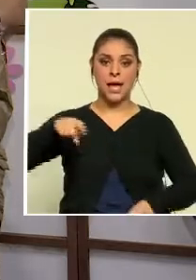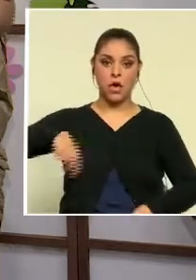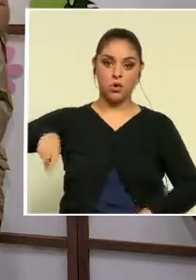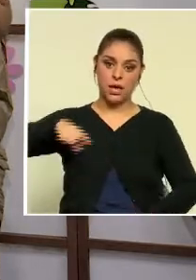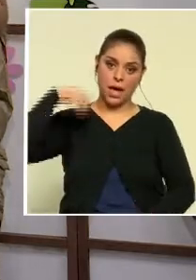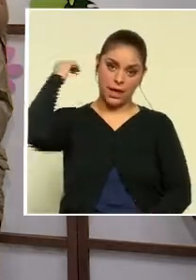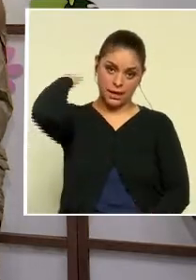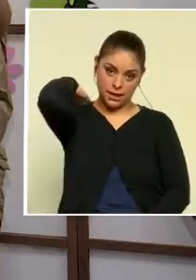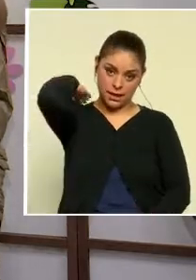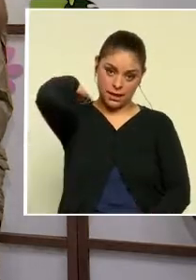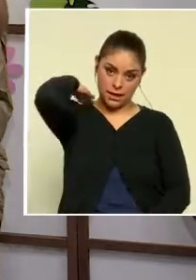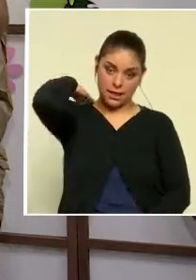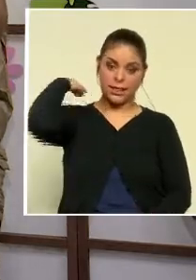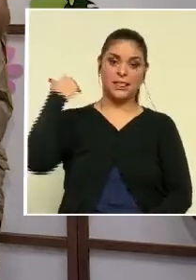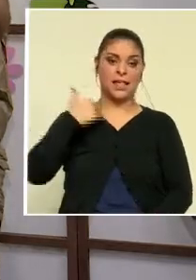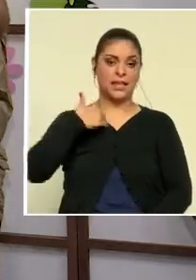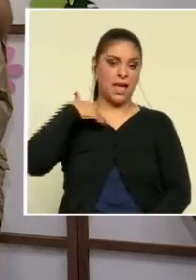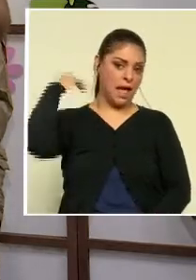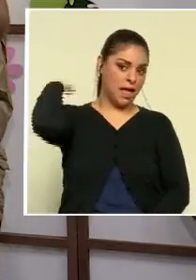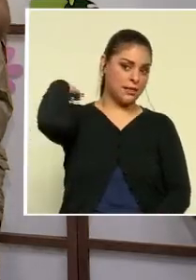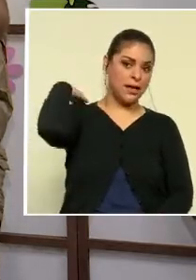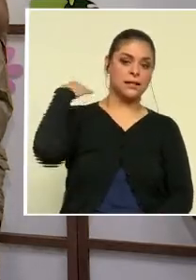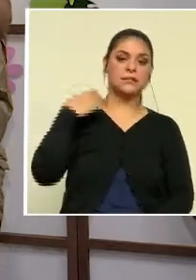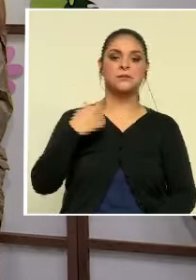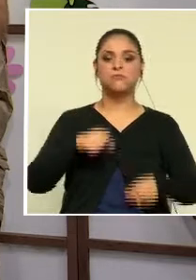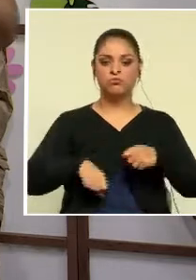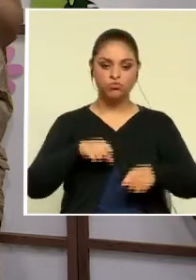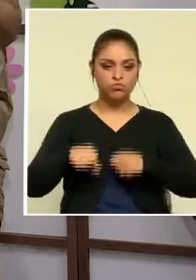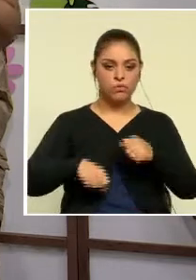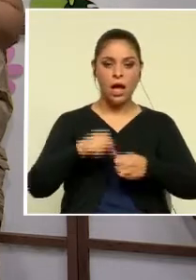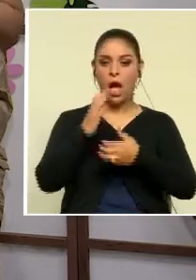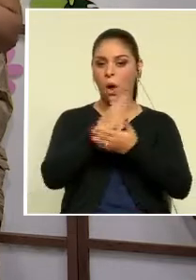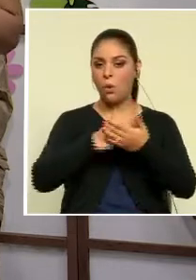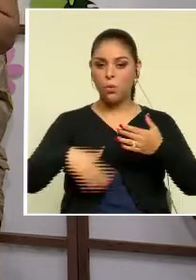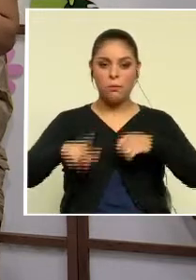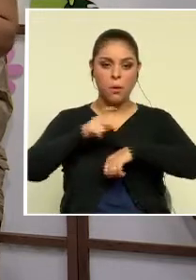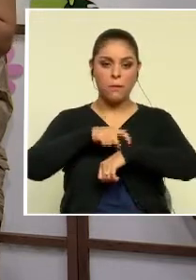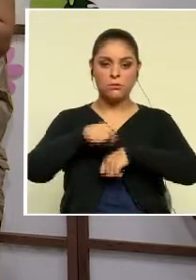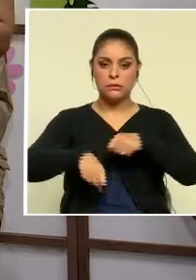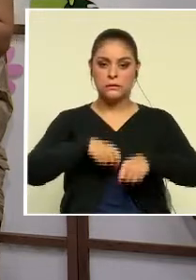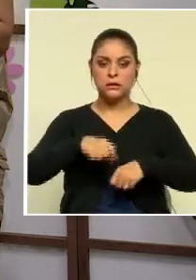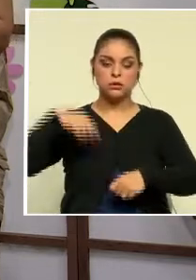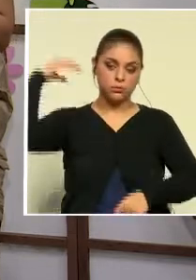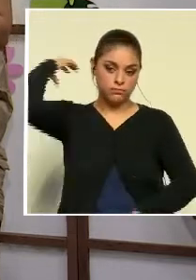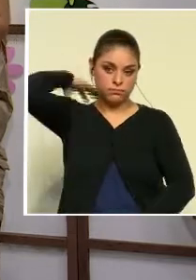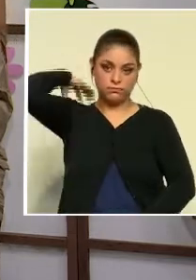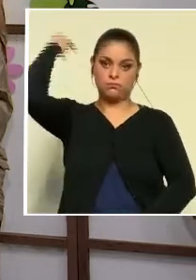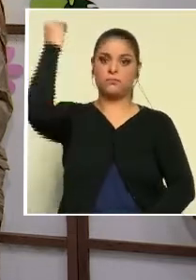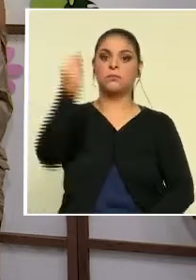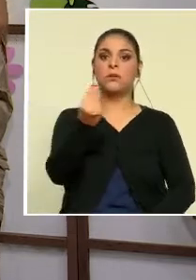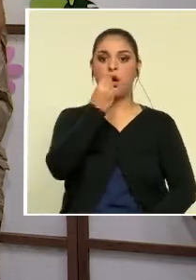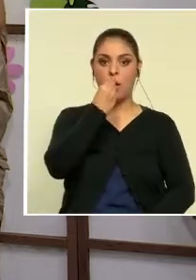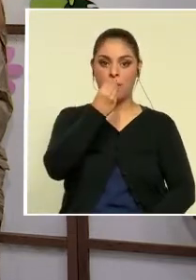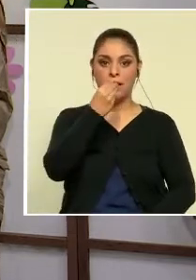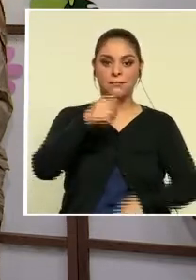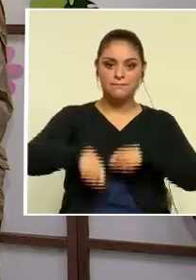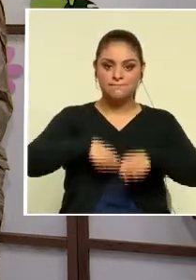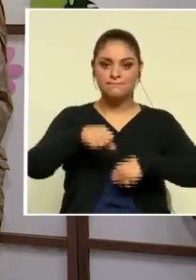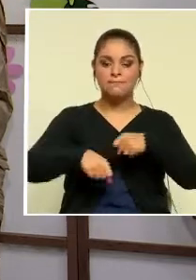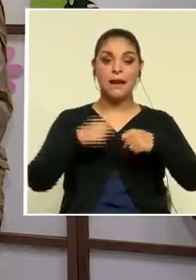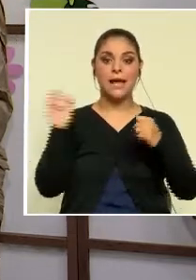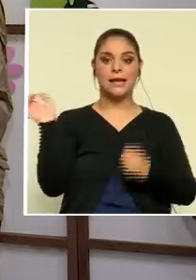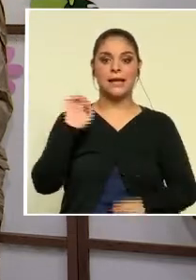sacaban en cierto tiempo de la carrera esas barritas para energía verdad para comérselos para tener energía